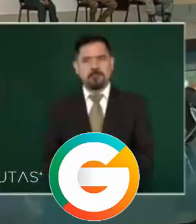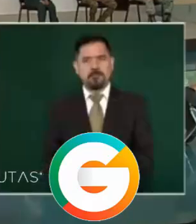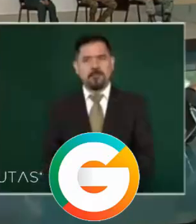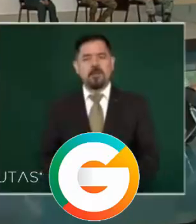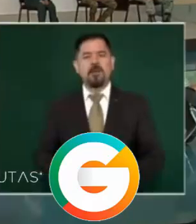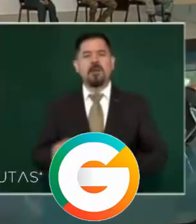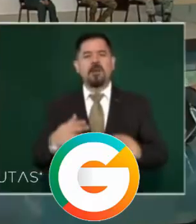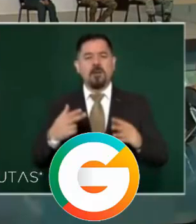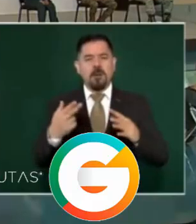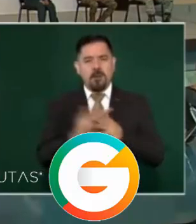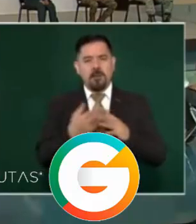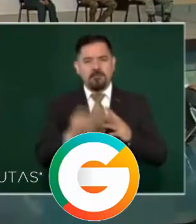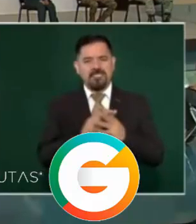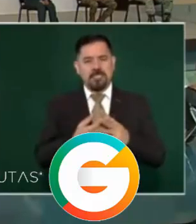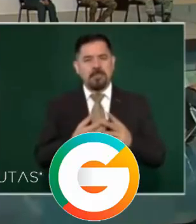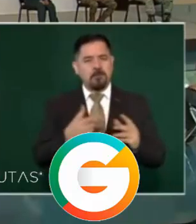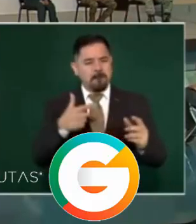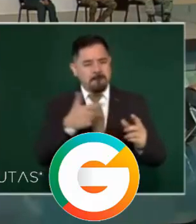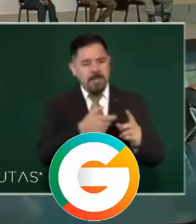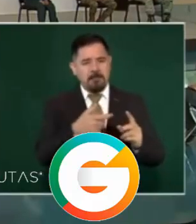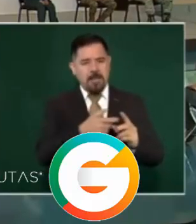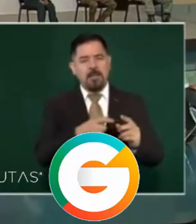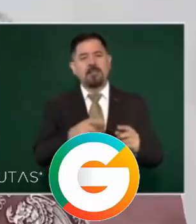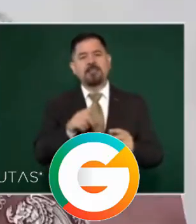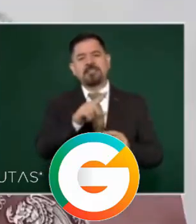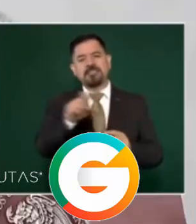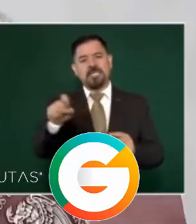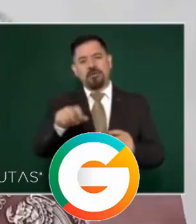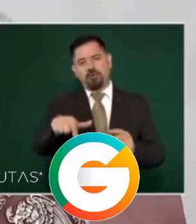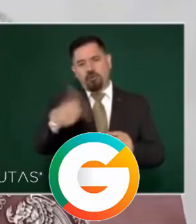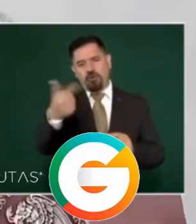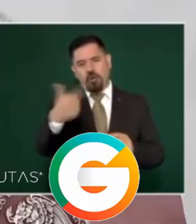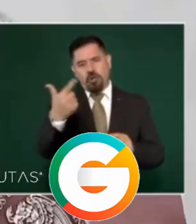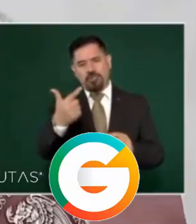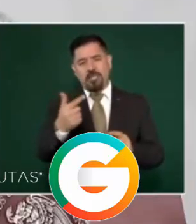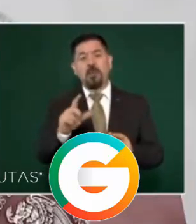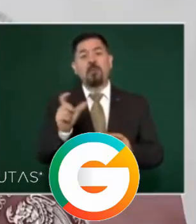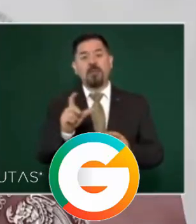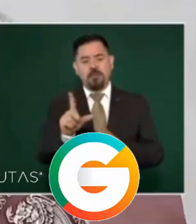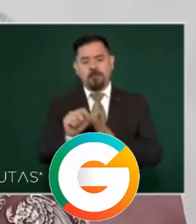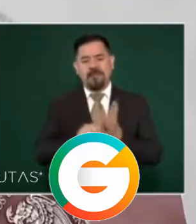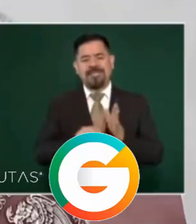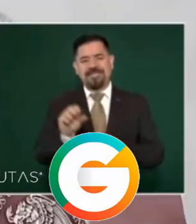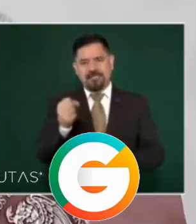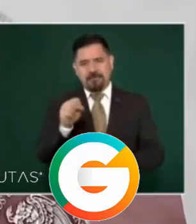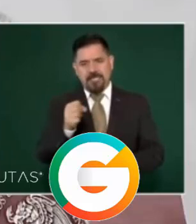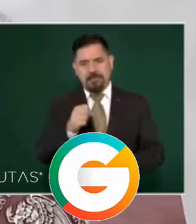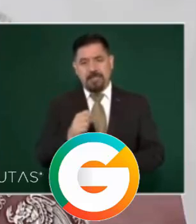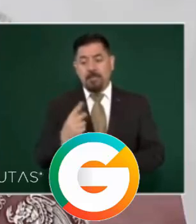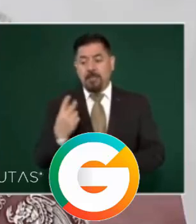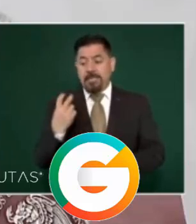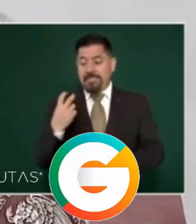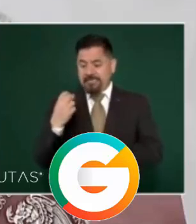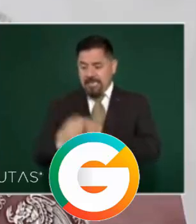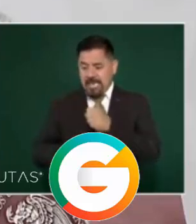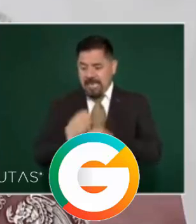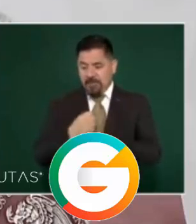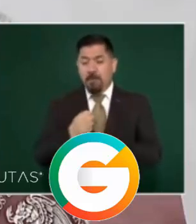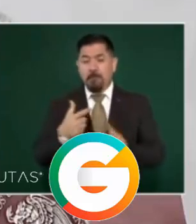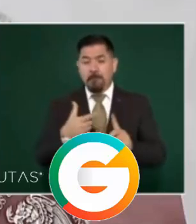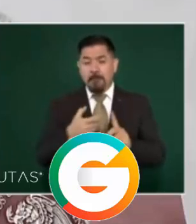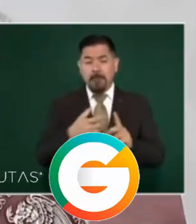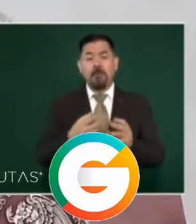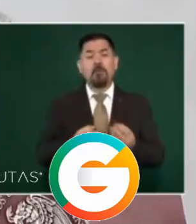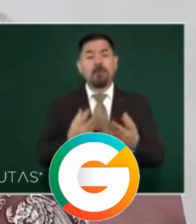ligero, 112 eventos delictivos de esta naturaleza en septiembre. En el año llevan